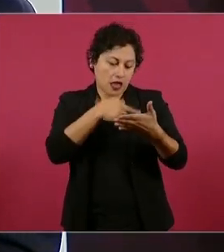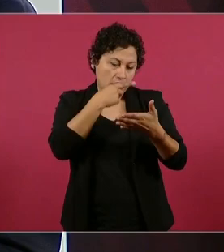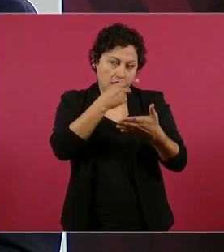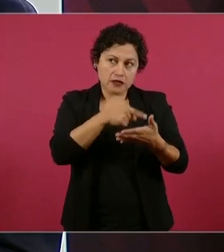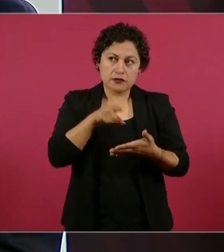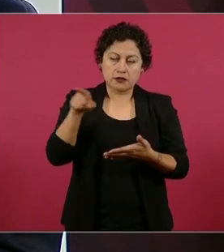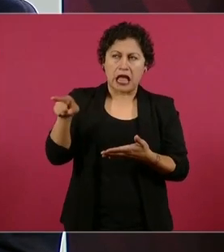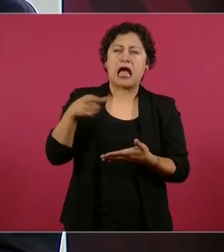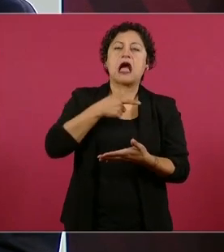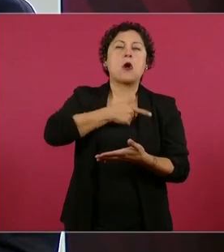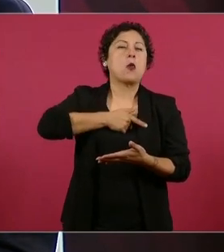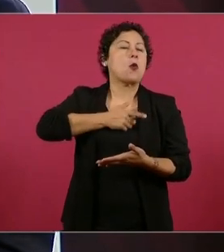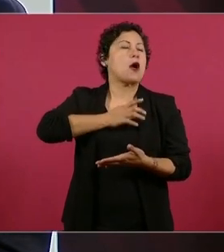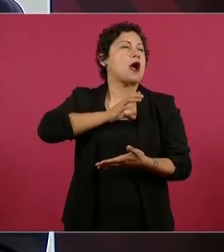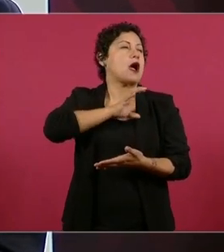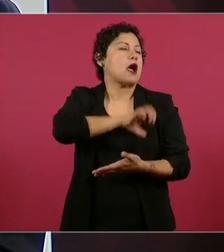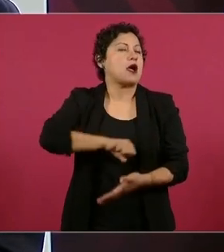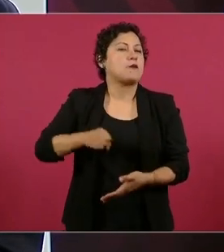alcohólico.